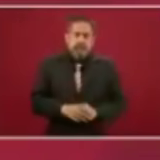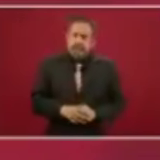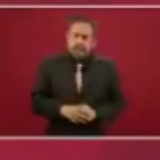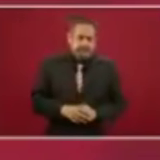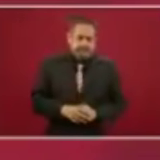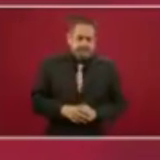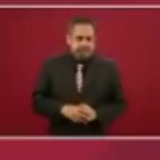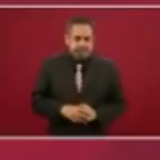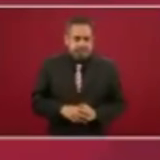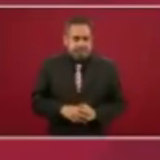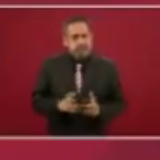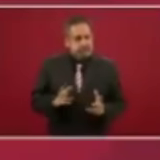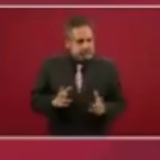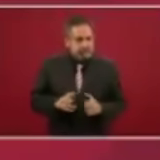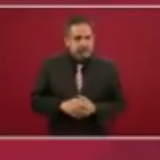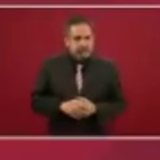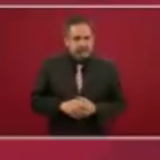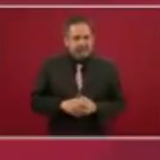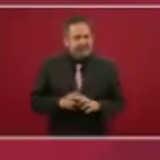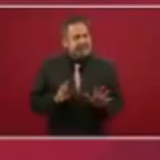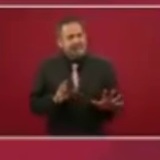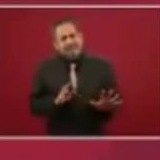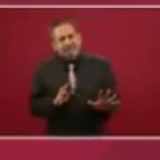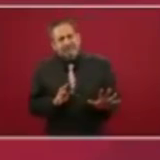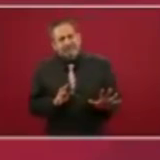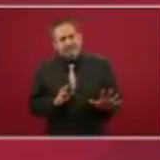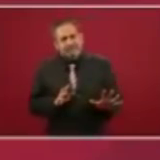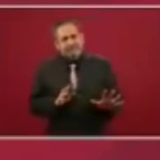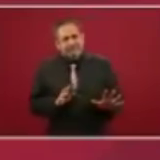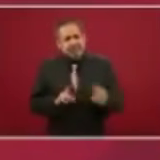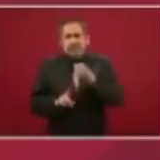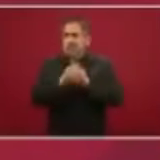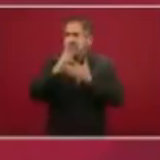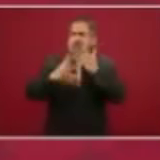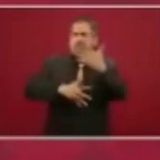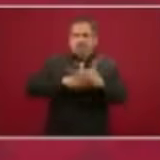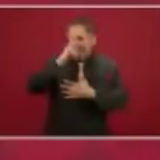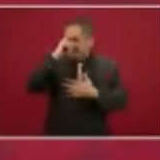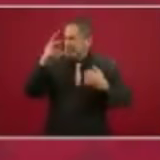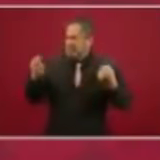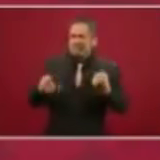Entonces, no hay por qué caer en la violencia.